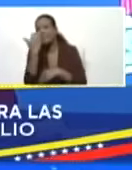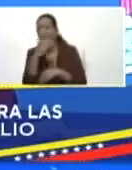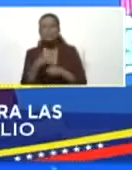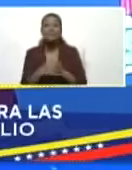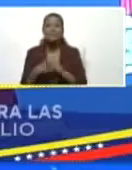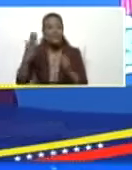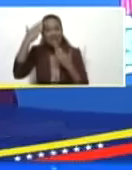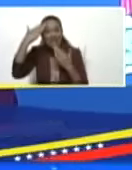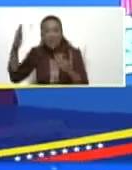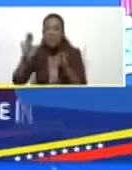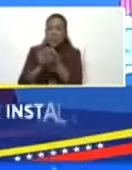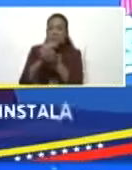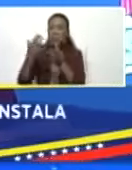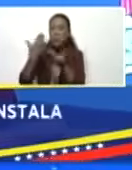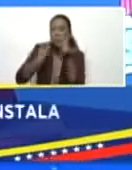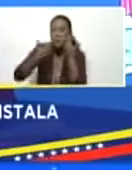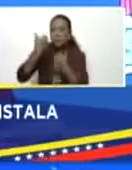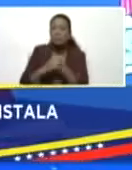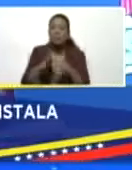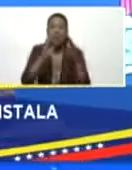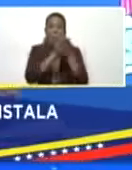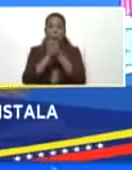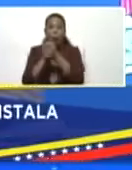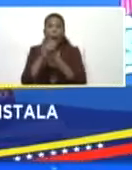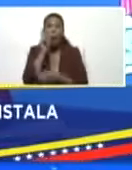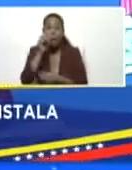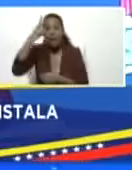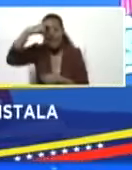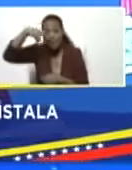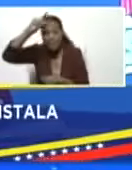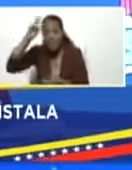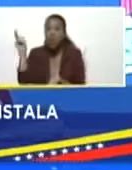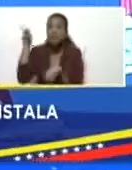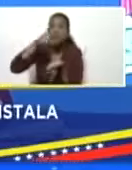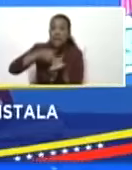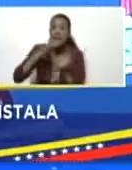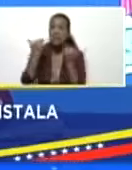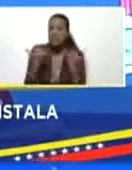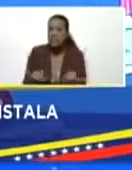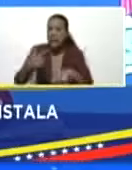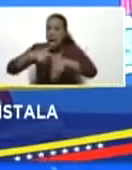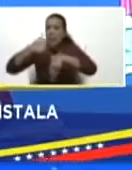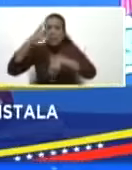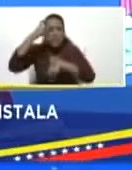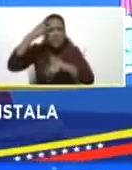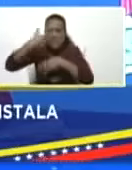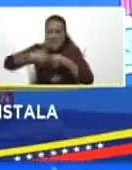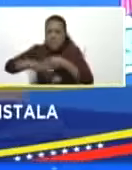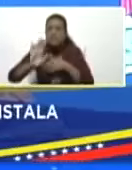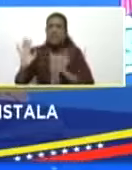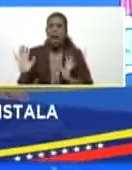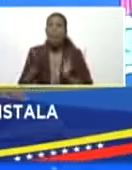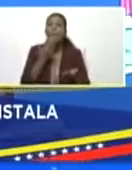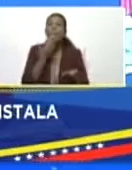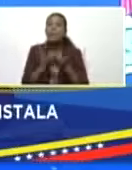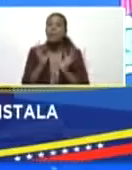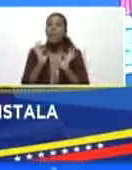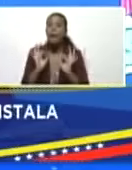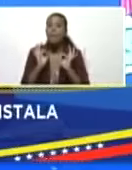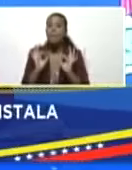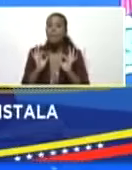Ya te saludo. El compañero que está en México, pero debe regresarse de inmediato y dársele un permiso